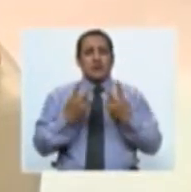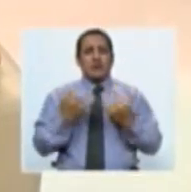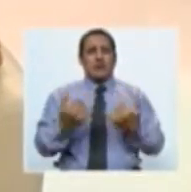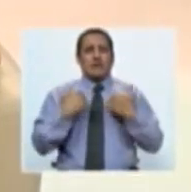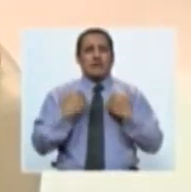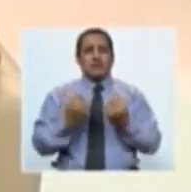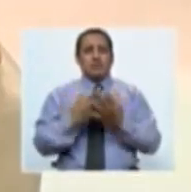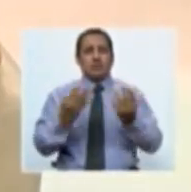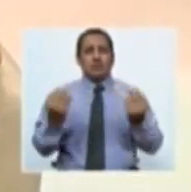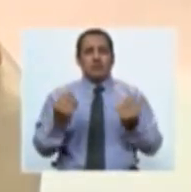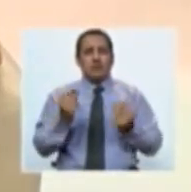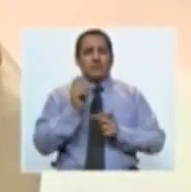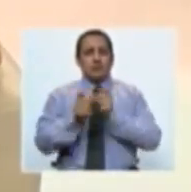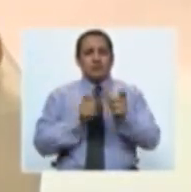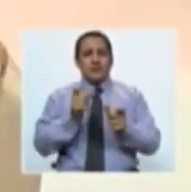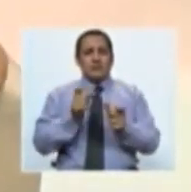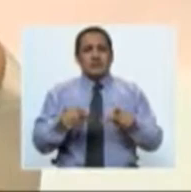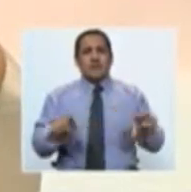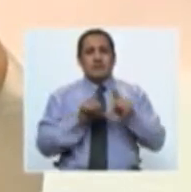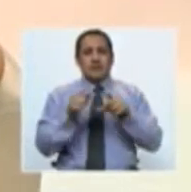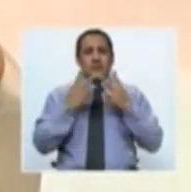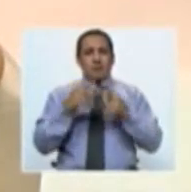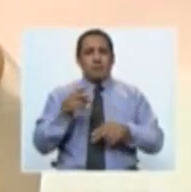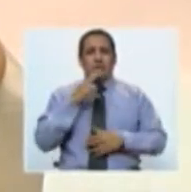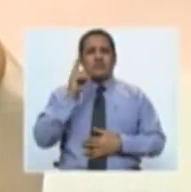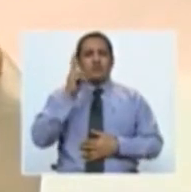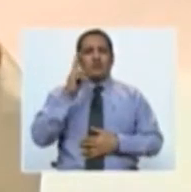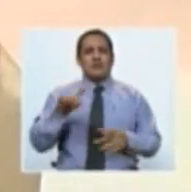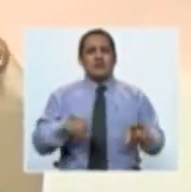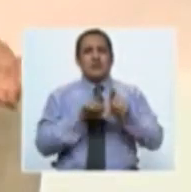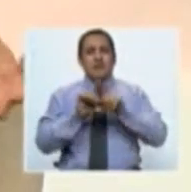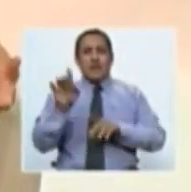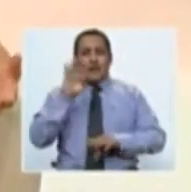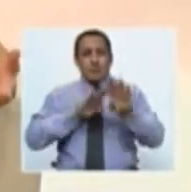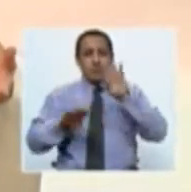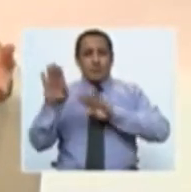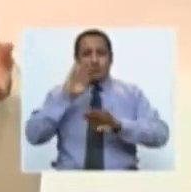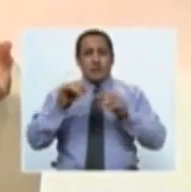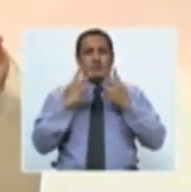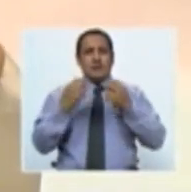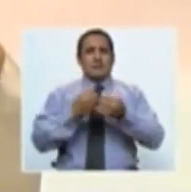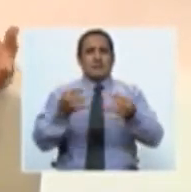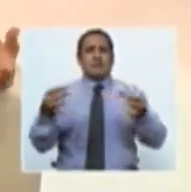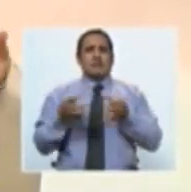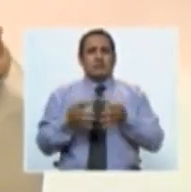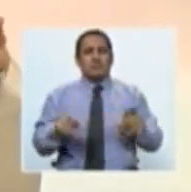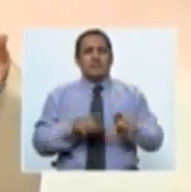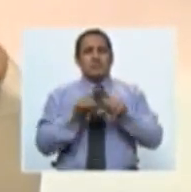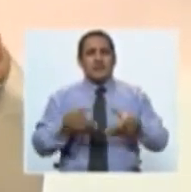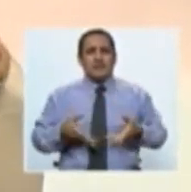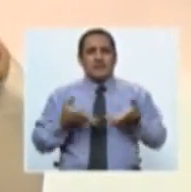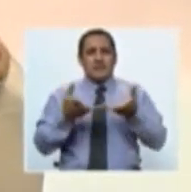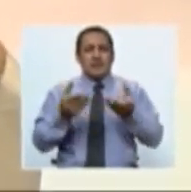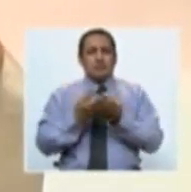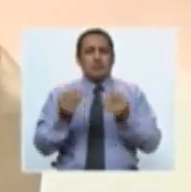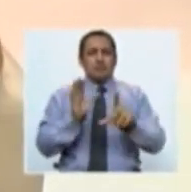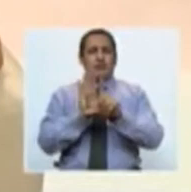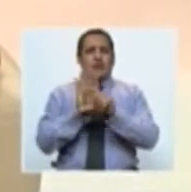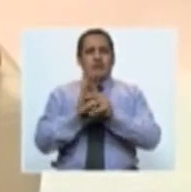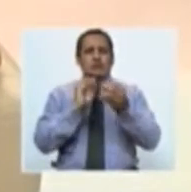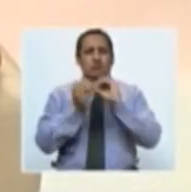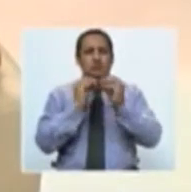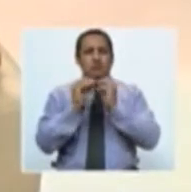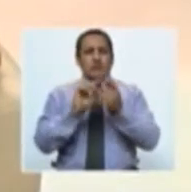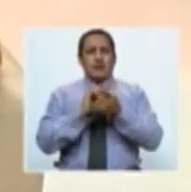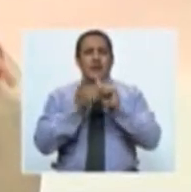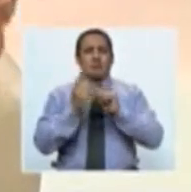Responsabilidad que tienen entre sus manos los profesores, y de ahí la preocupación de todos y de generar esta ley